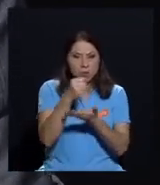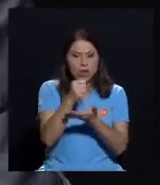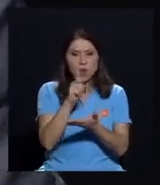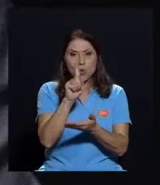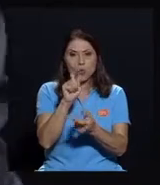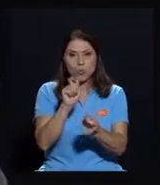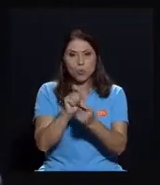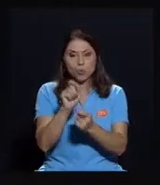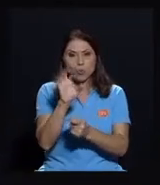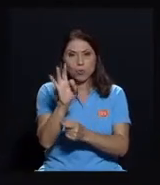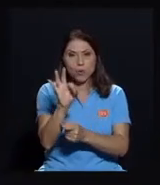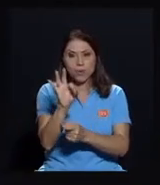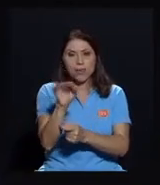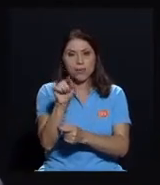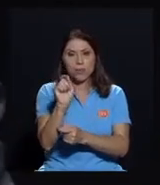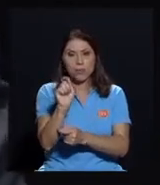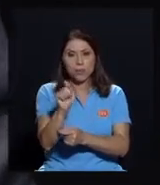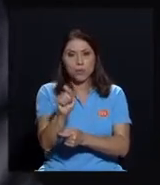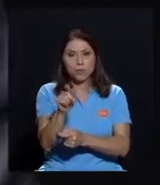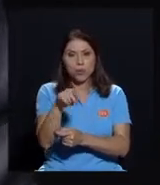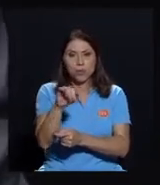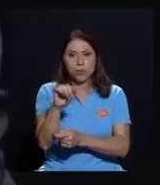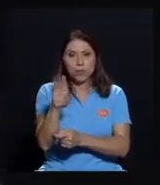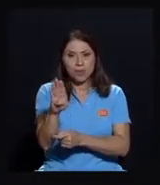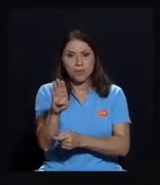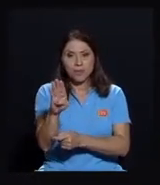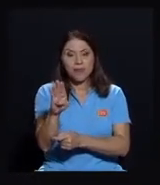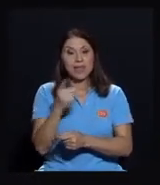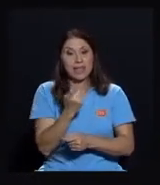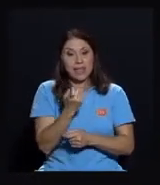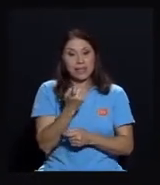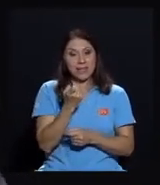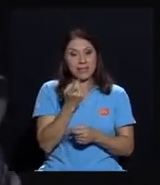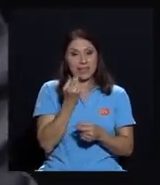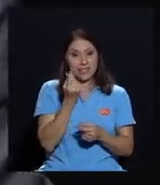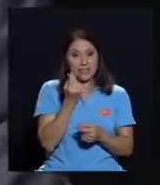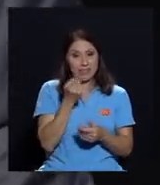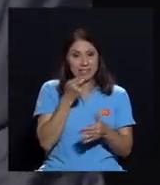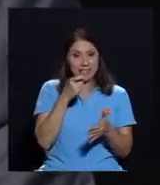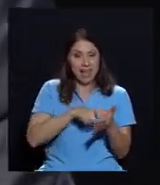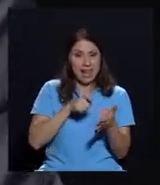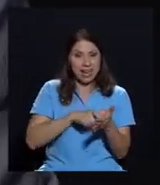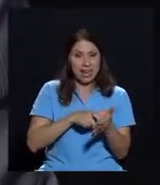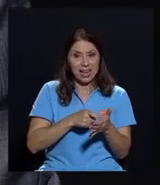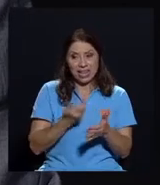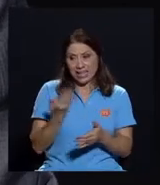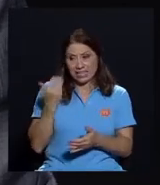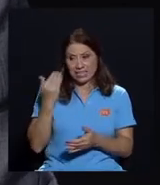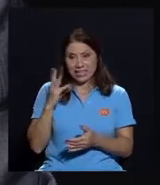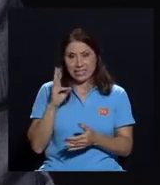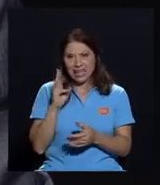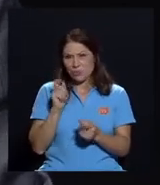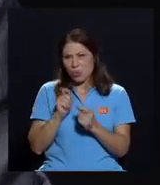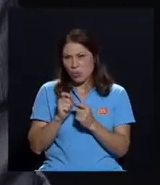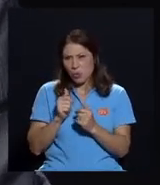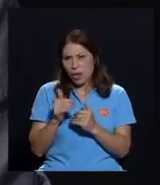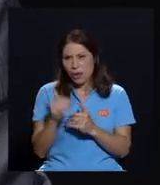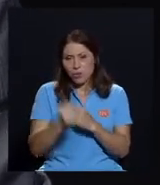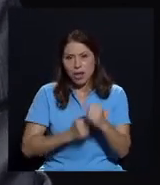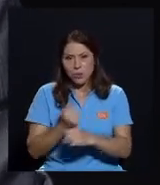y el déficit fiscal el 6.2 años pasados y se cree que va a llegar salvador del 27 o sea no alcanza